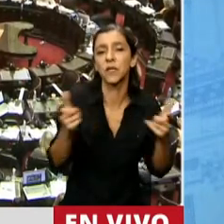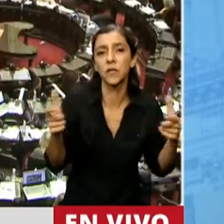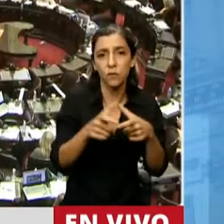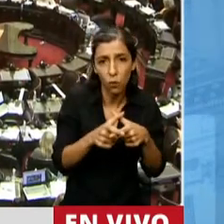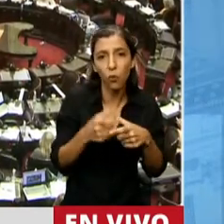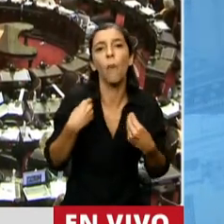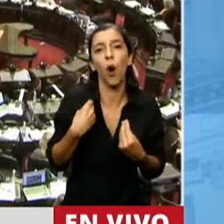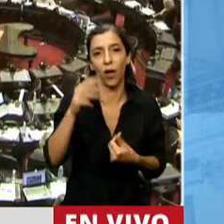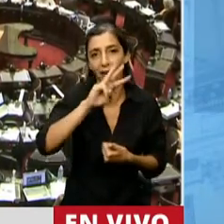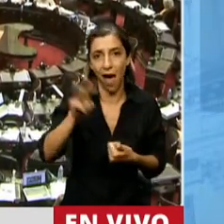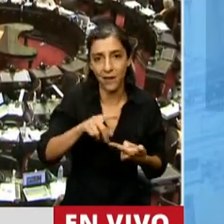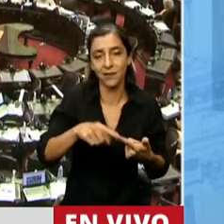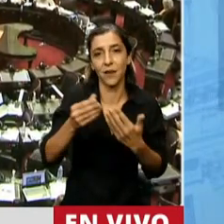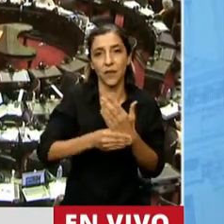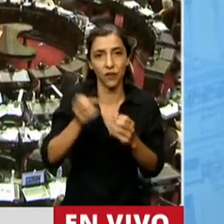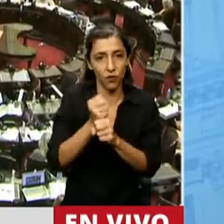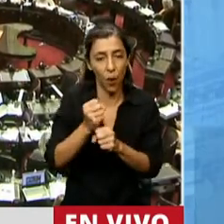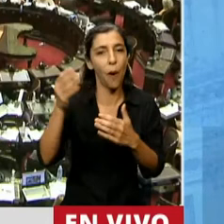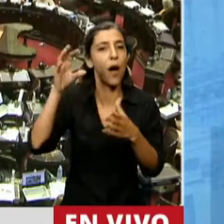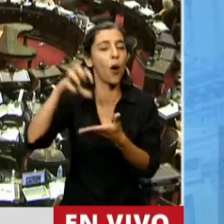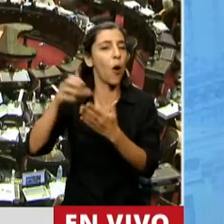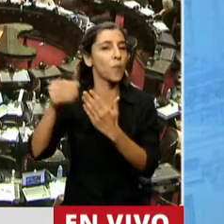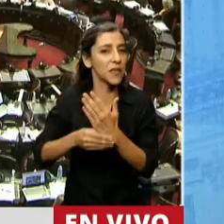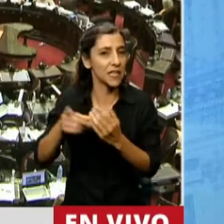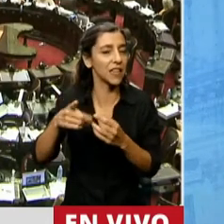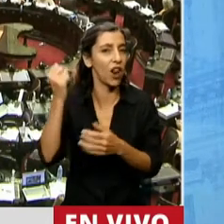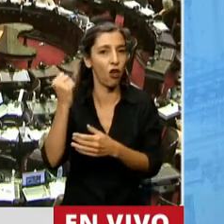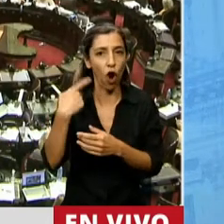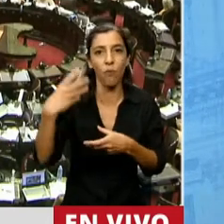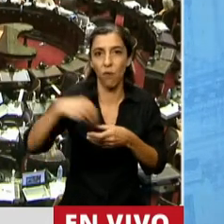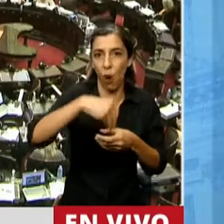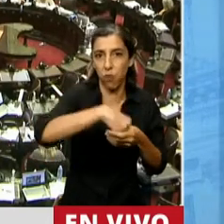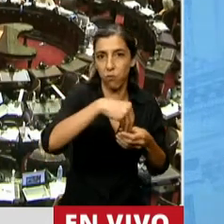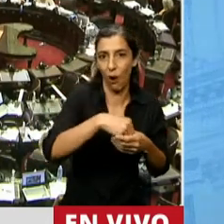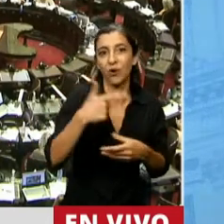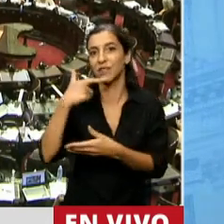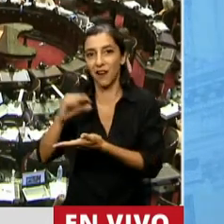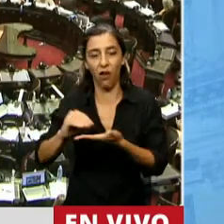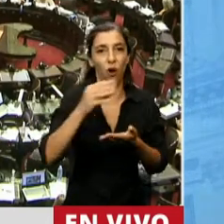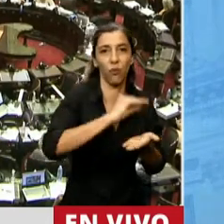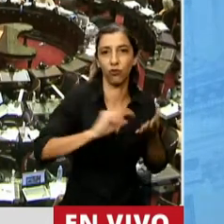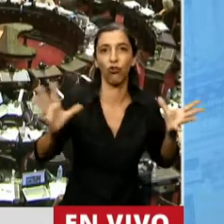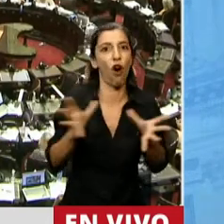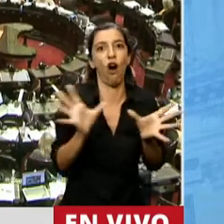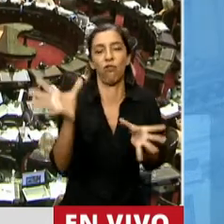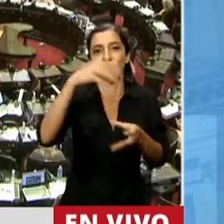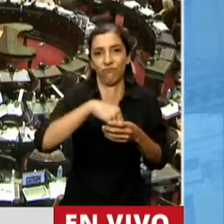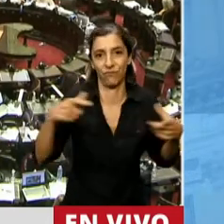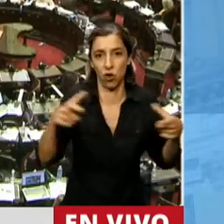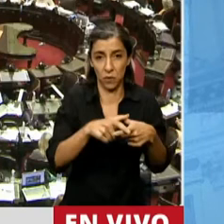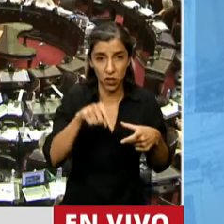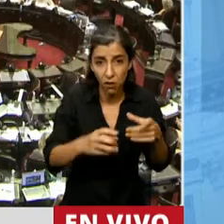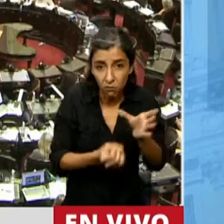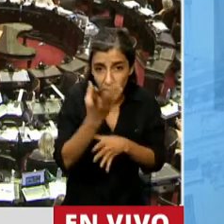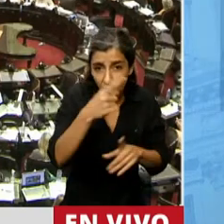de Trabajo, del Ministerio de Economía. Por eso insisto en que siempre se está